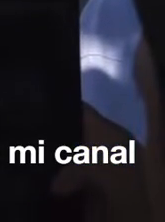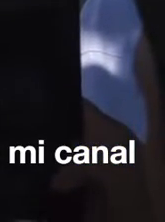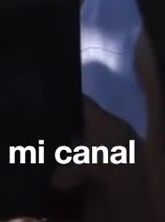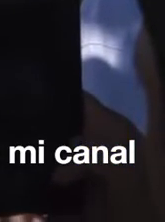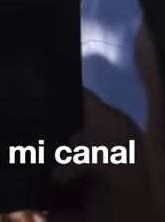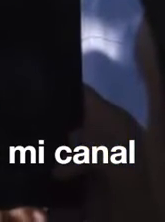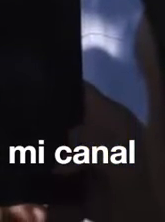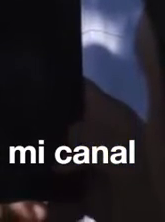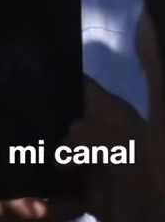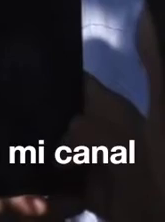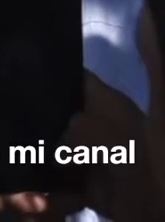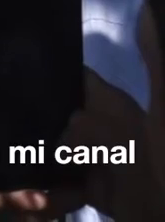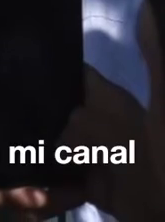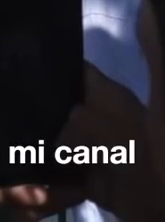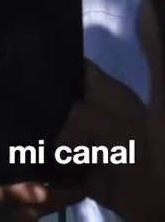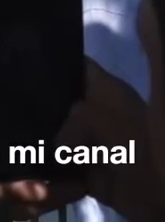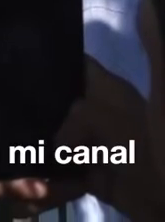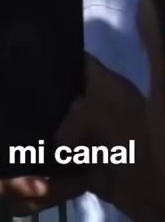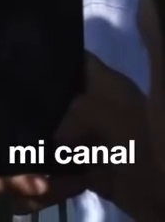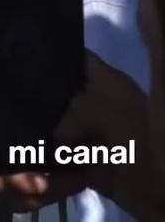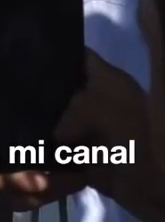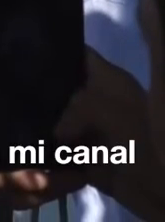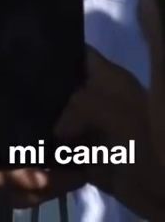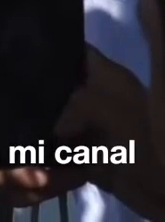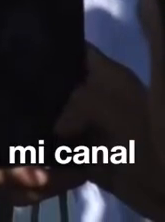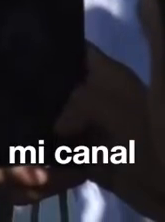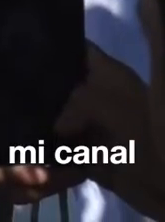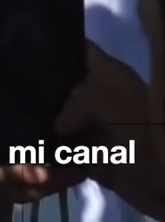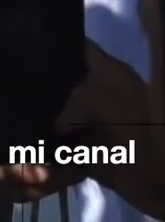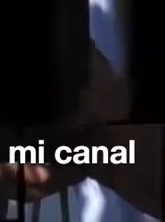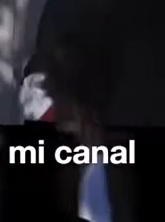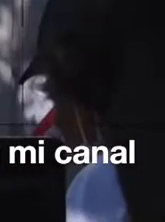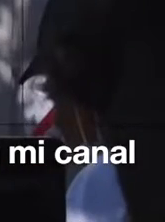Contador, díganos, ¿desde cuándo se funda esta gubernatura?